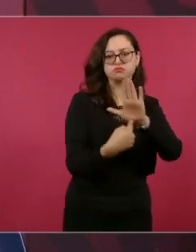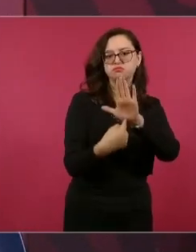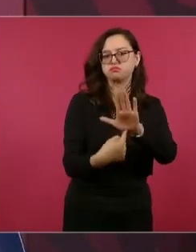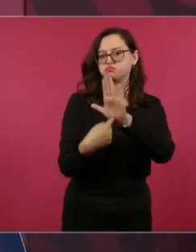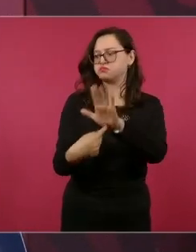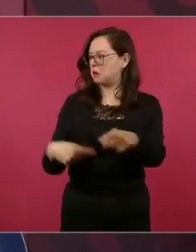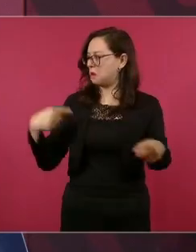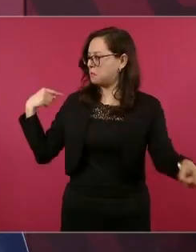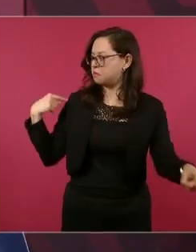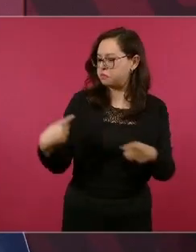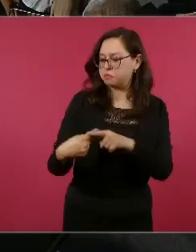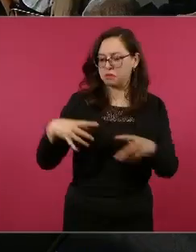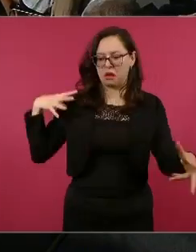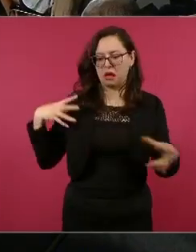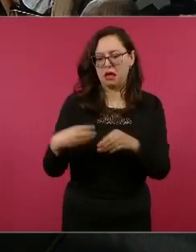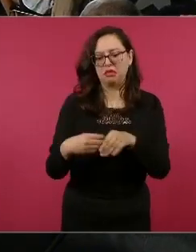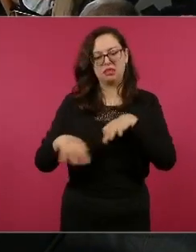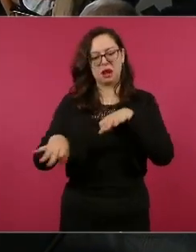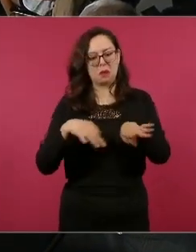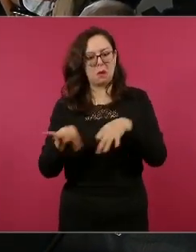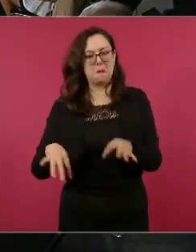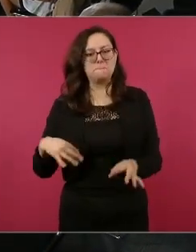han realizado.